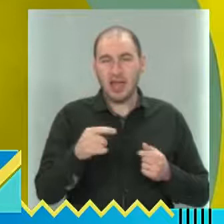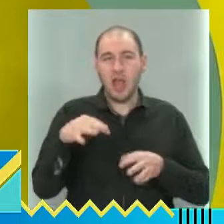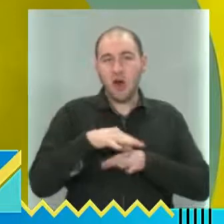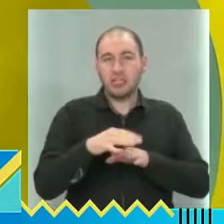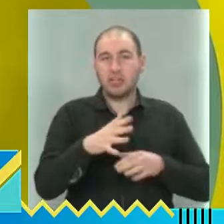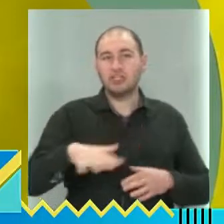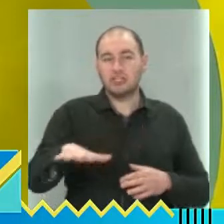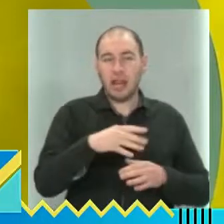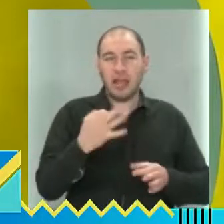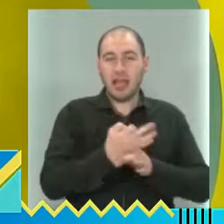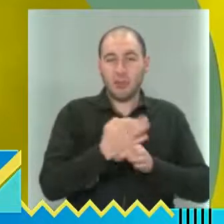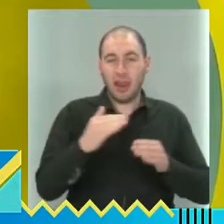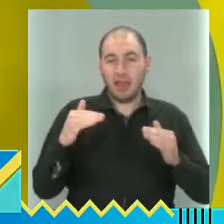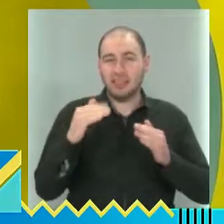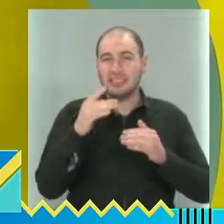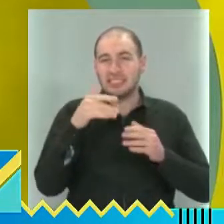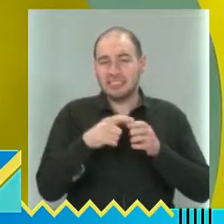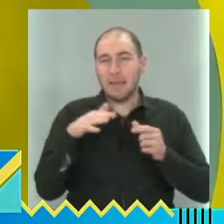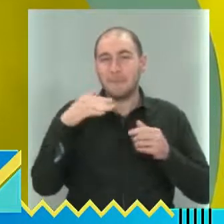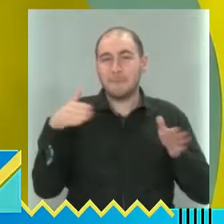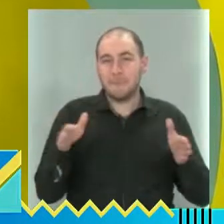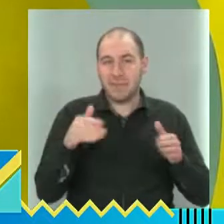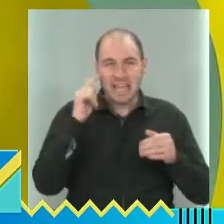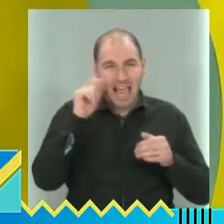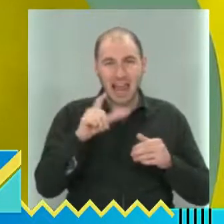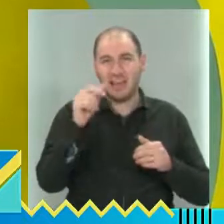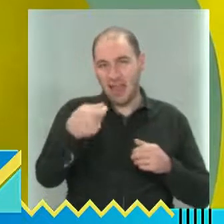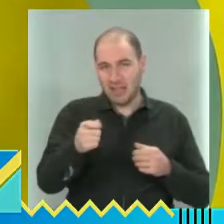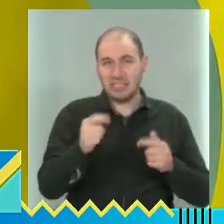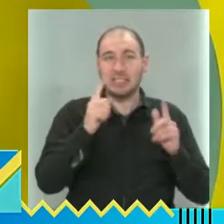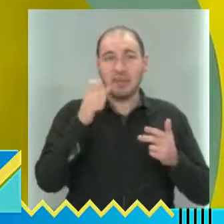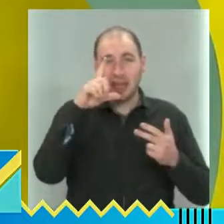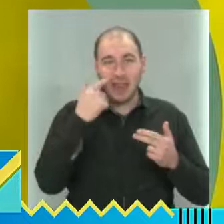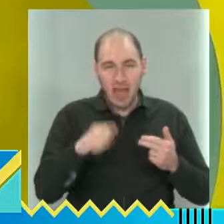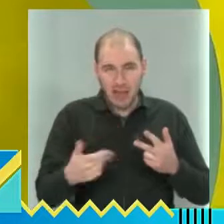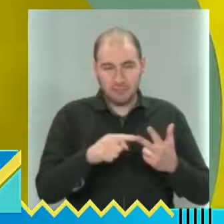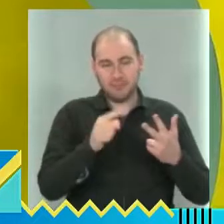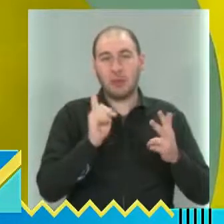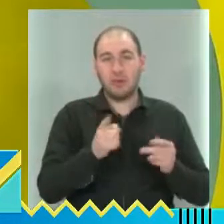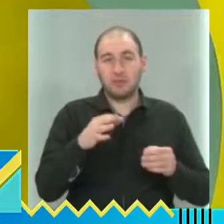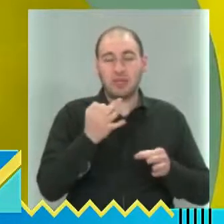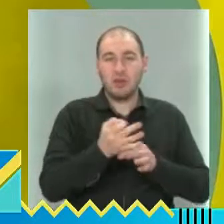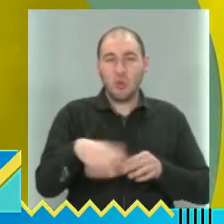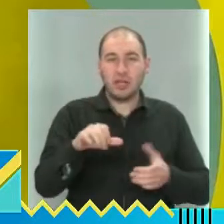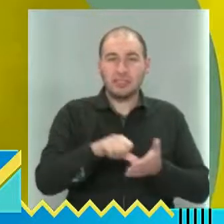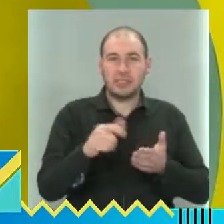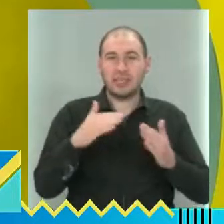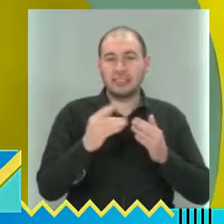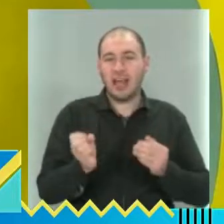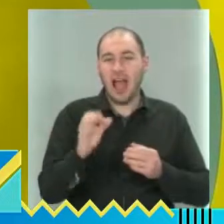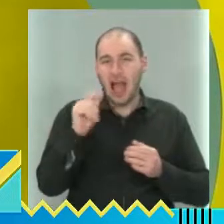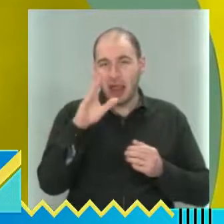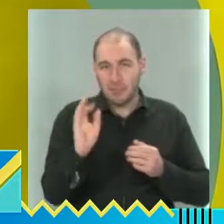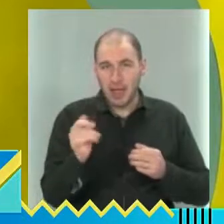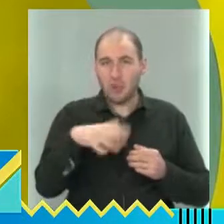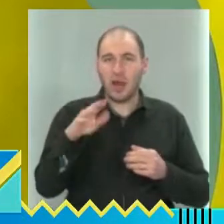orientadora social de la Escuela Albergue San Miguel de la Valle, y también nos visitó Eliana Murgo, docente del Centro de Educación Casa del Alba